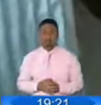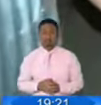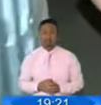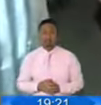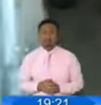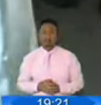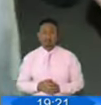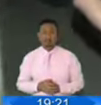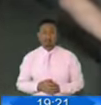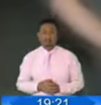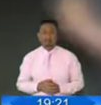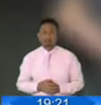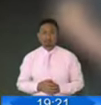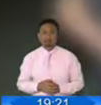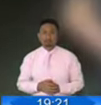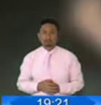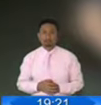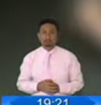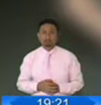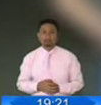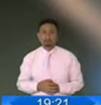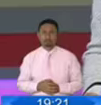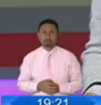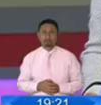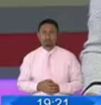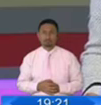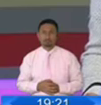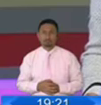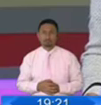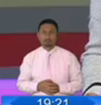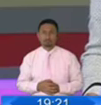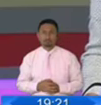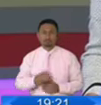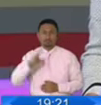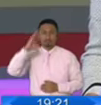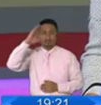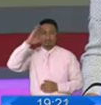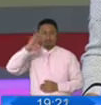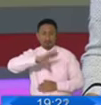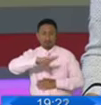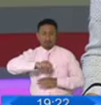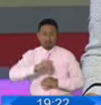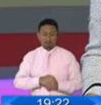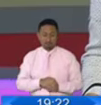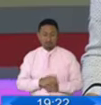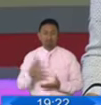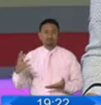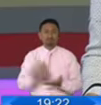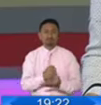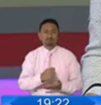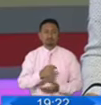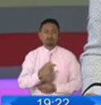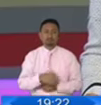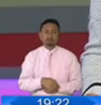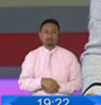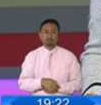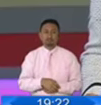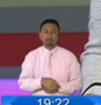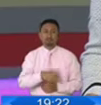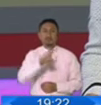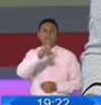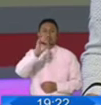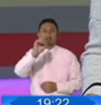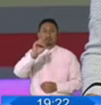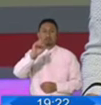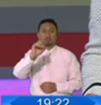Sucre, provincia de Manabí, informó Wendy Delgado. La policía antinarcóticos decomisó un cargamento de más de media tonelada de droga que iba a